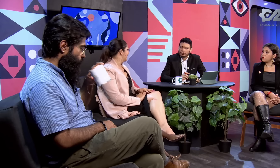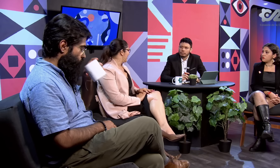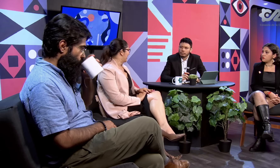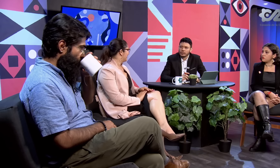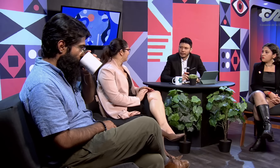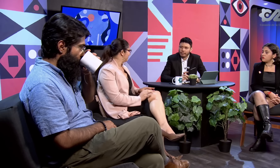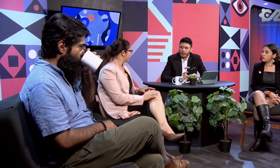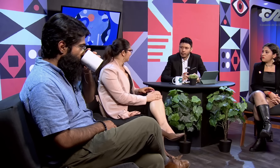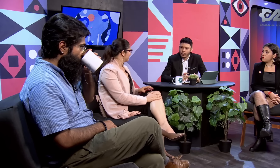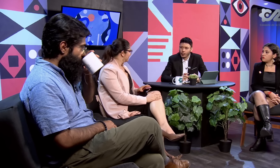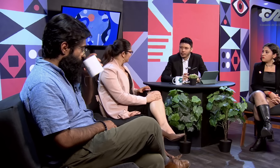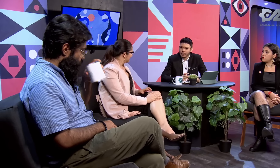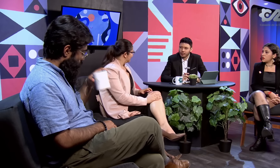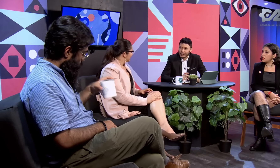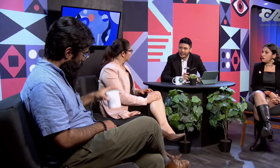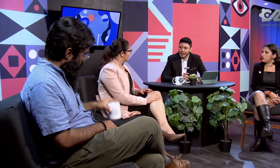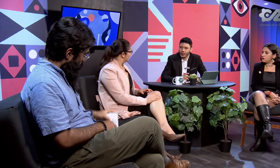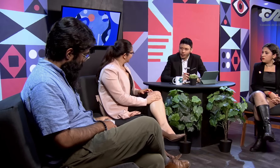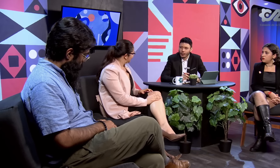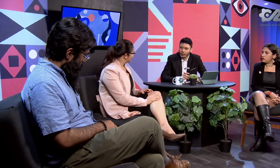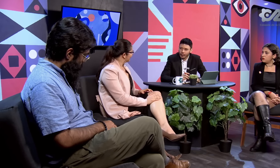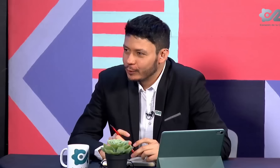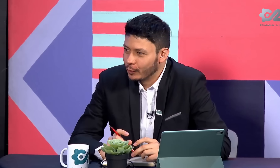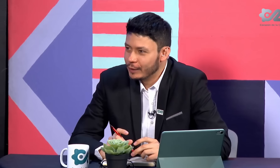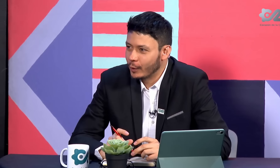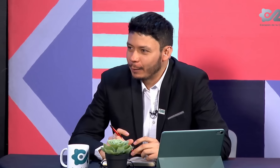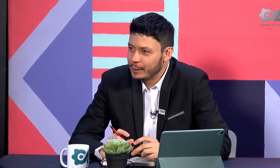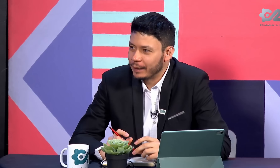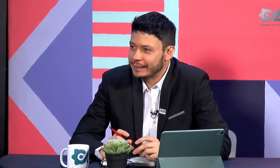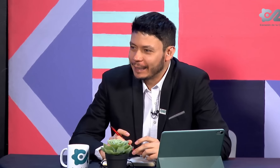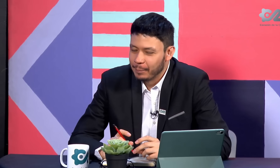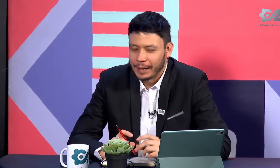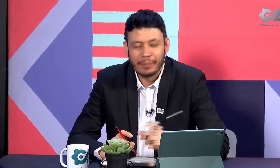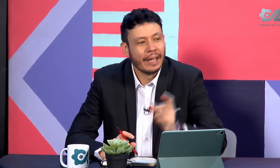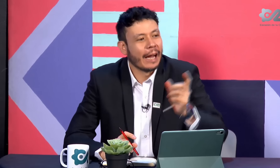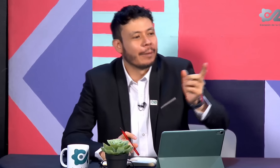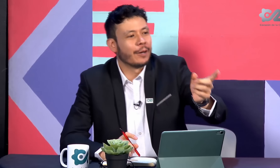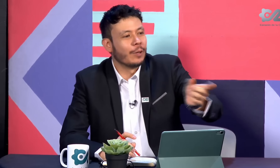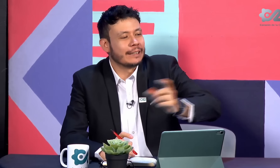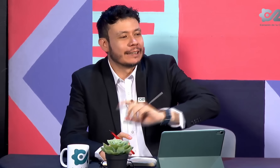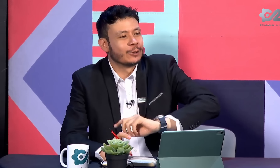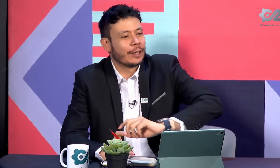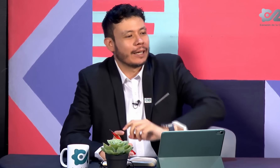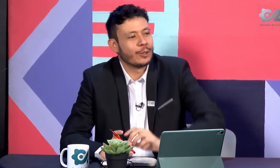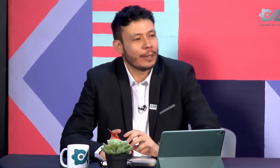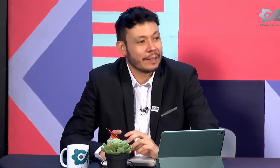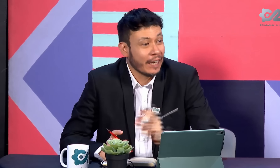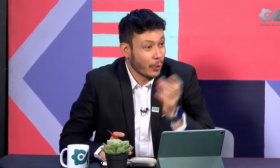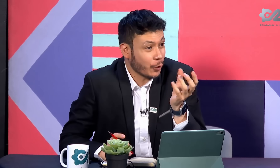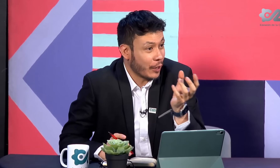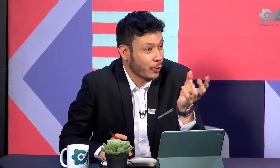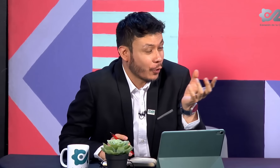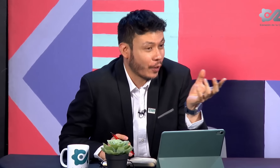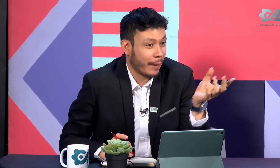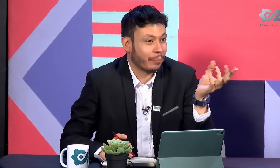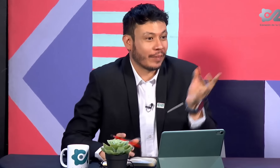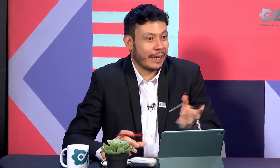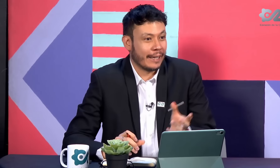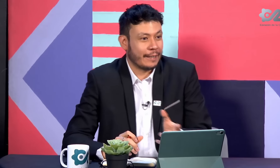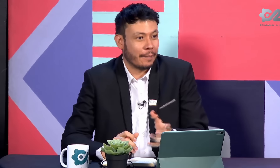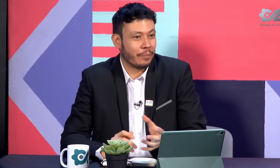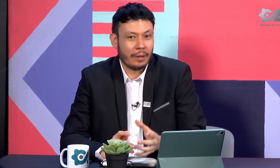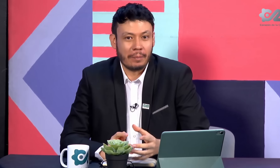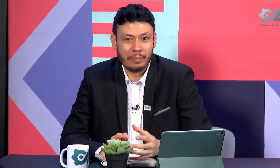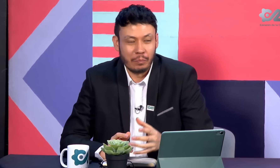hacer historia. Sí, el 1 de junio vamos a demostrar que no son intocables Así para es. siempre. A ver, Ulises, ¿tú qué piensas? Yo creo que